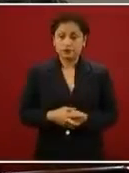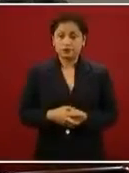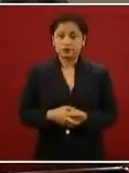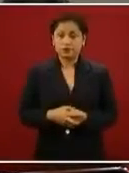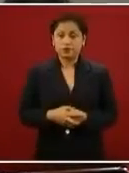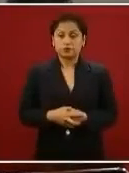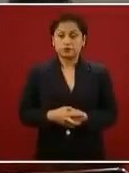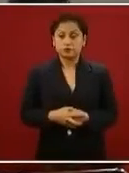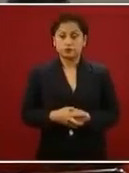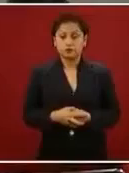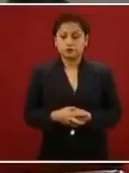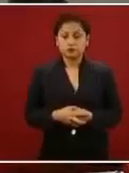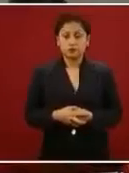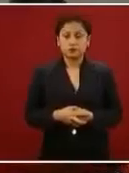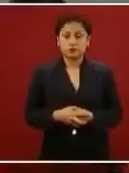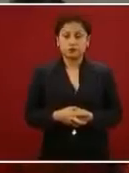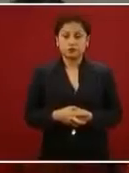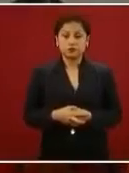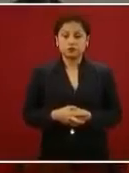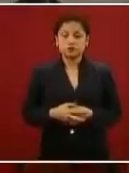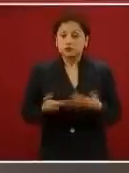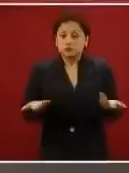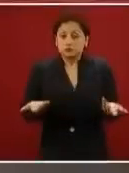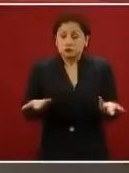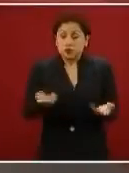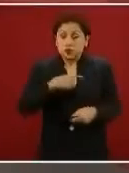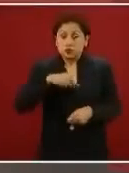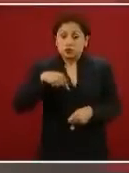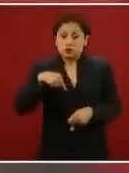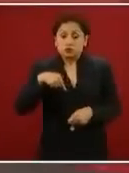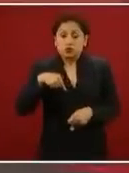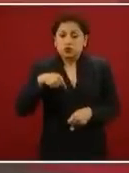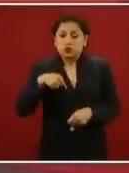Se van a cumplir nada más con las normas